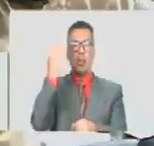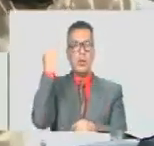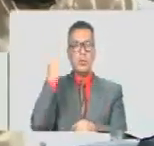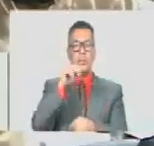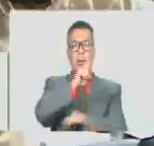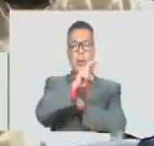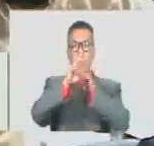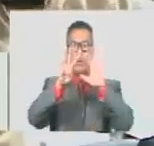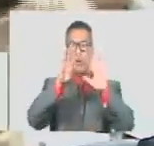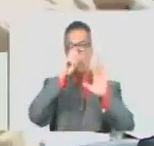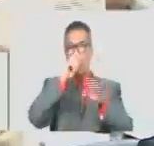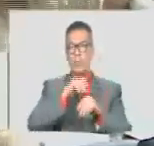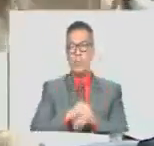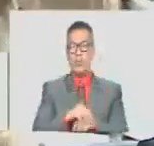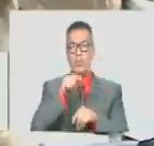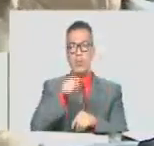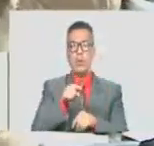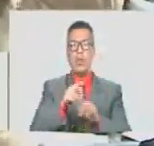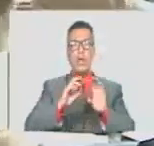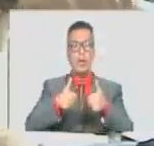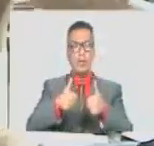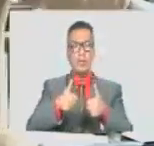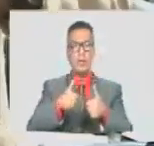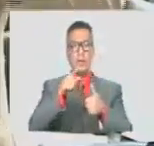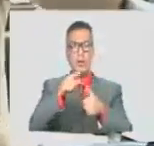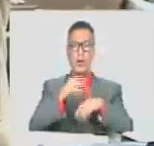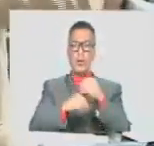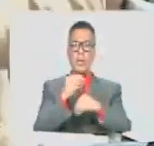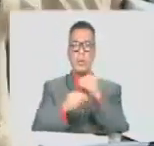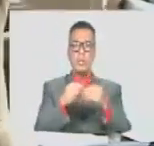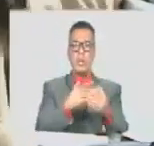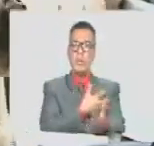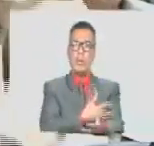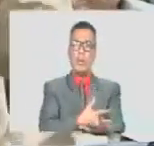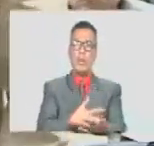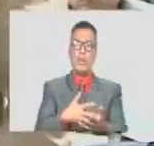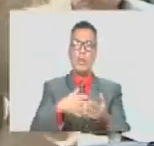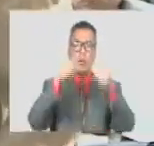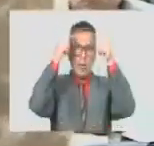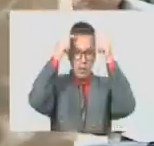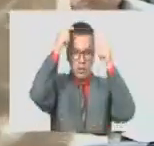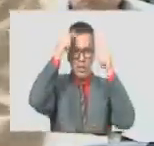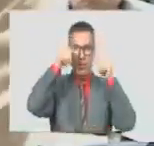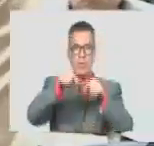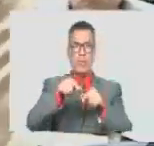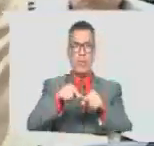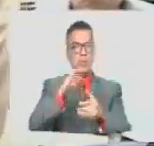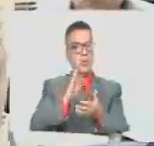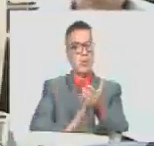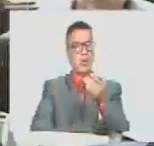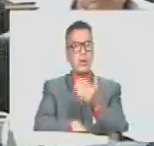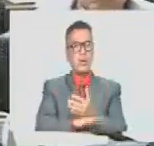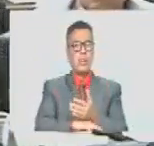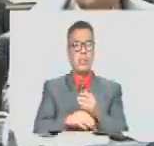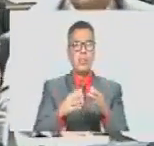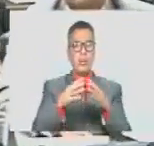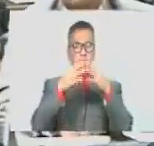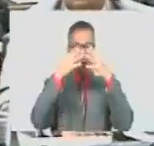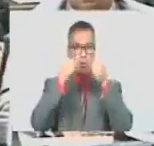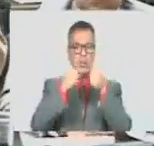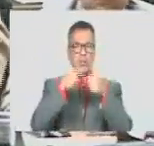29 años. Allí comenzó a hacerse millones Hugo Chávez Fría en su salida de la